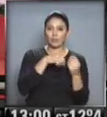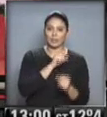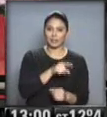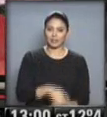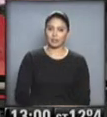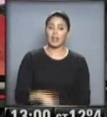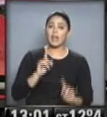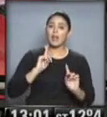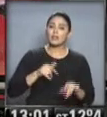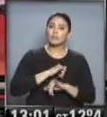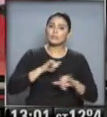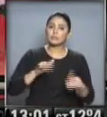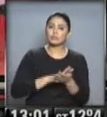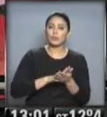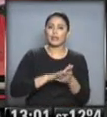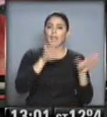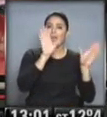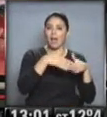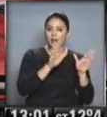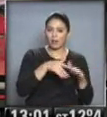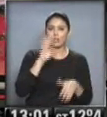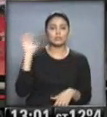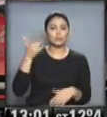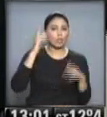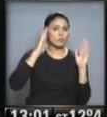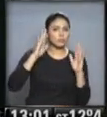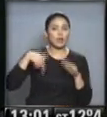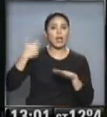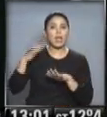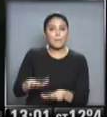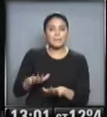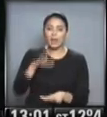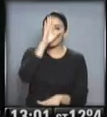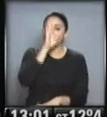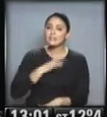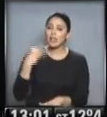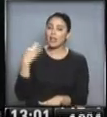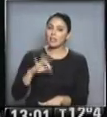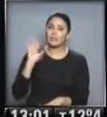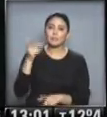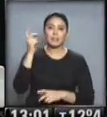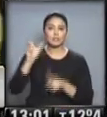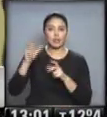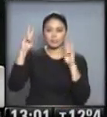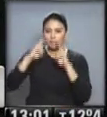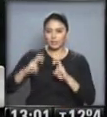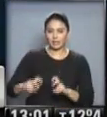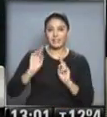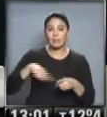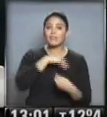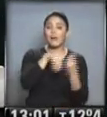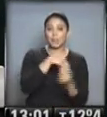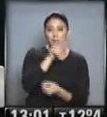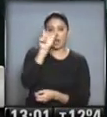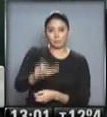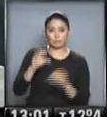no hay grandes novedades en el caso de ángeles rawson todo pasa por la espera por la paciencia que deben tener los investigadores y la familia del